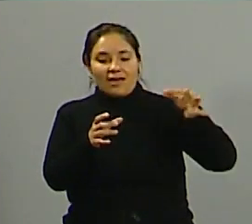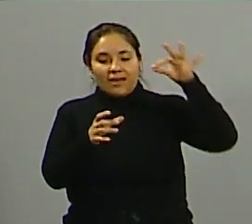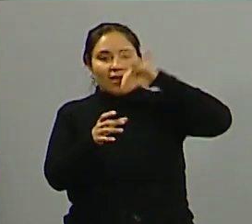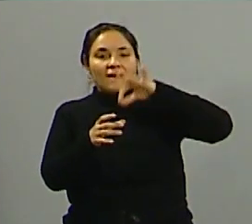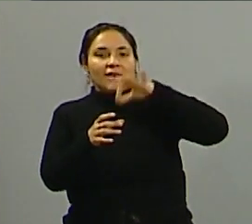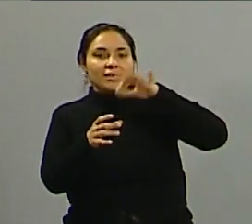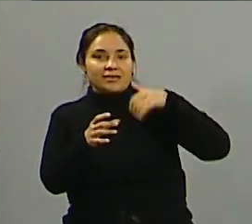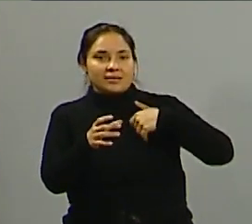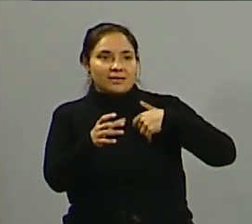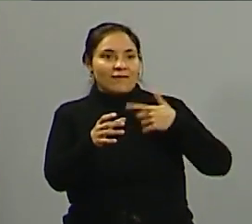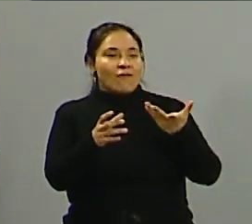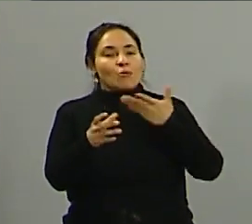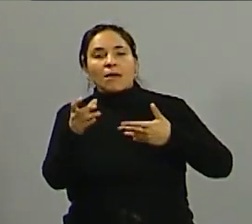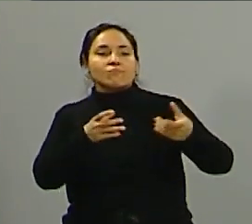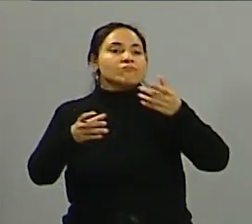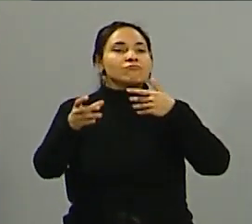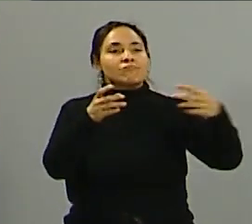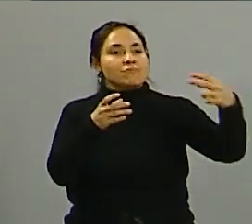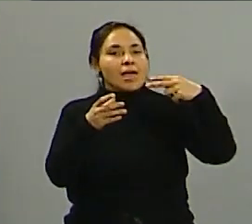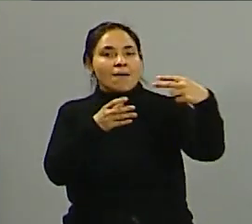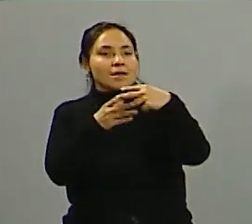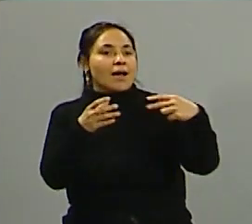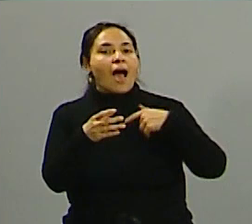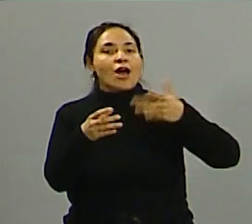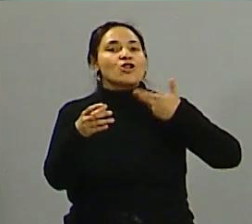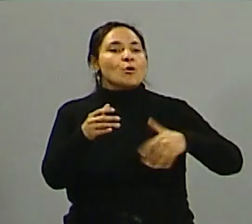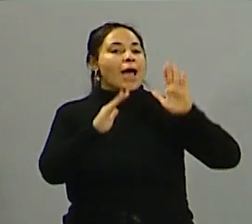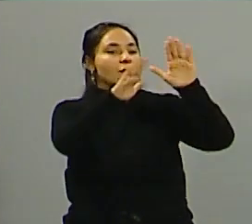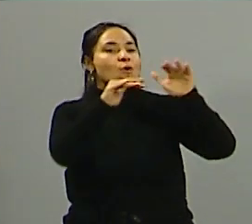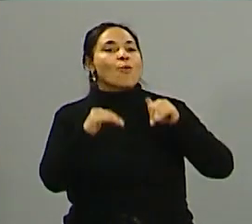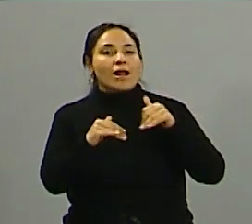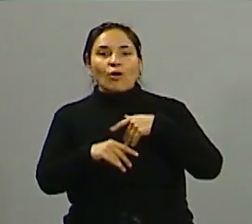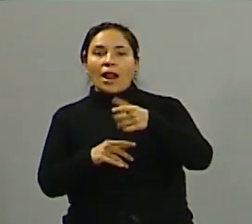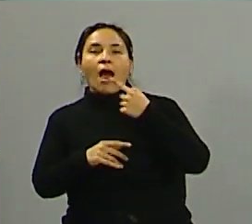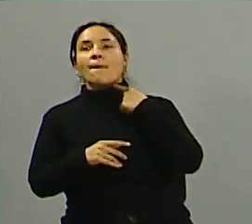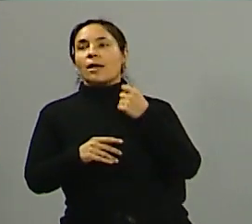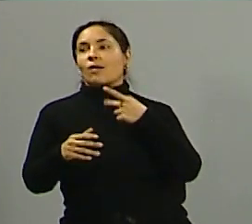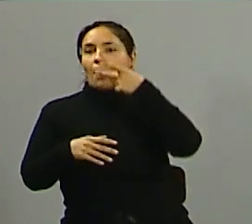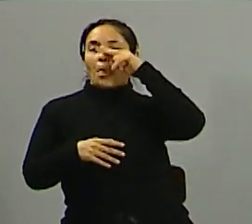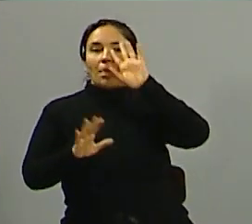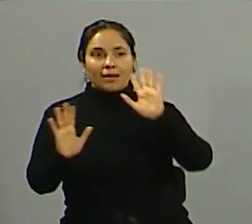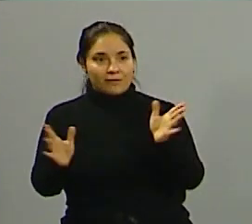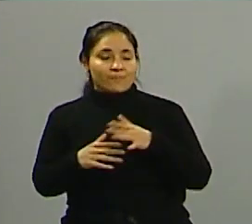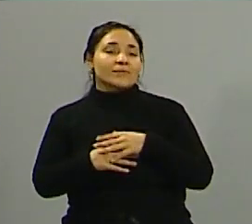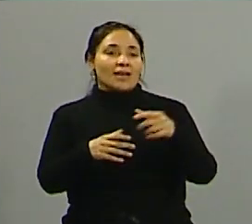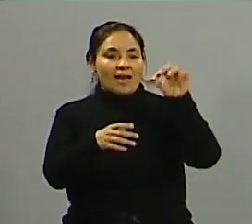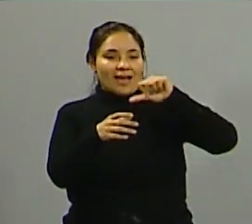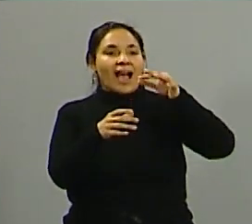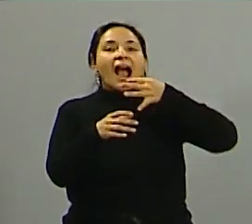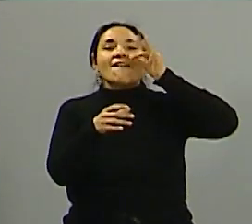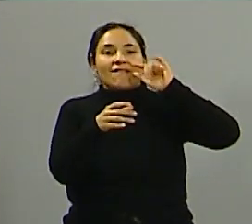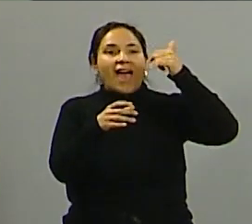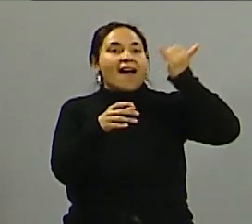un español, no era, sino que era uno más. Entonces, y tenía café. Claro, tenía café, pero de lejos lo veían tomando mate.